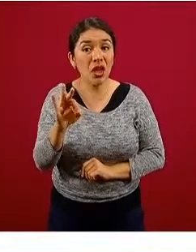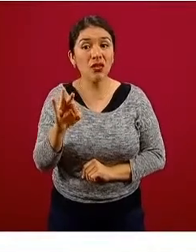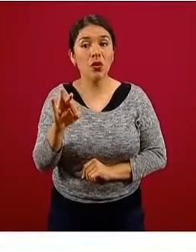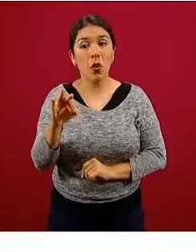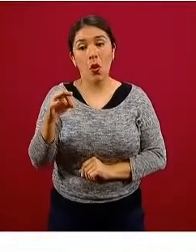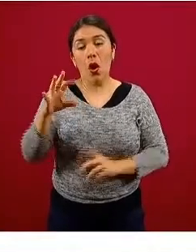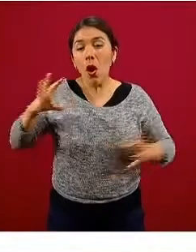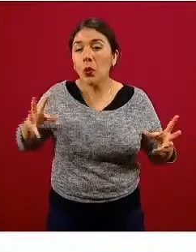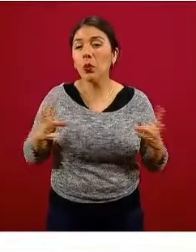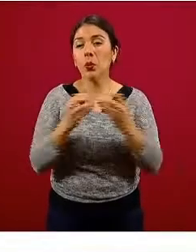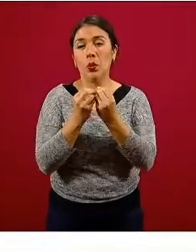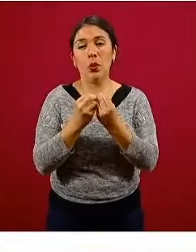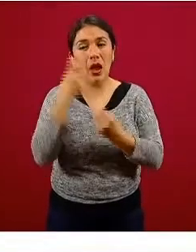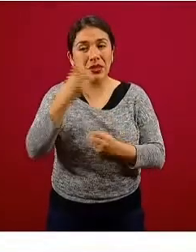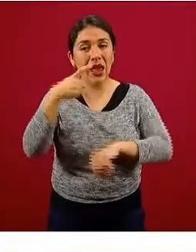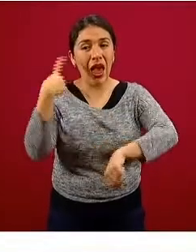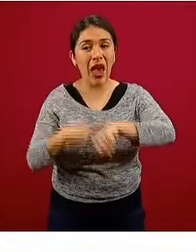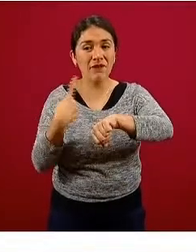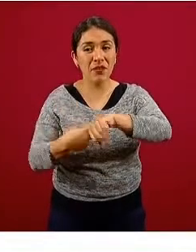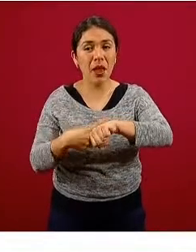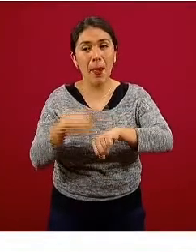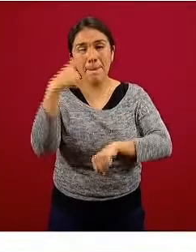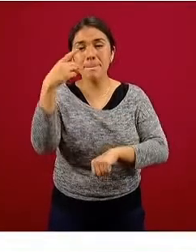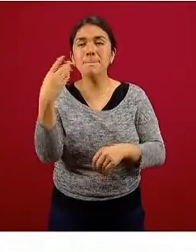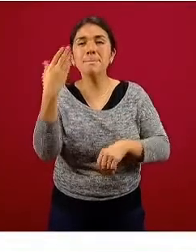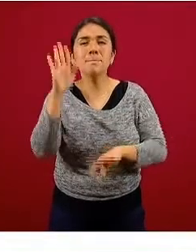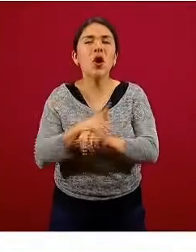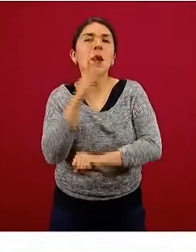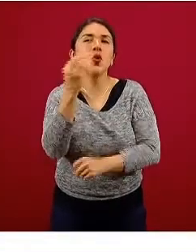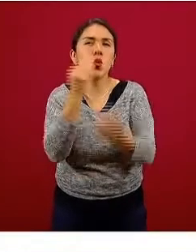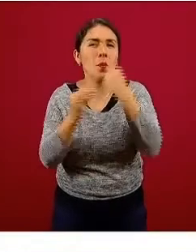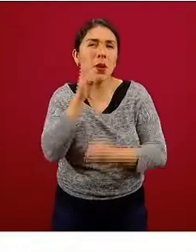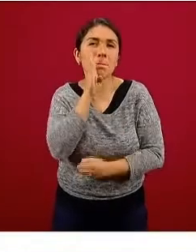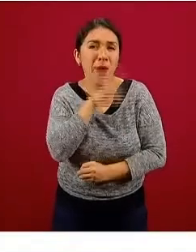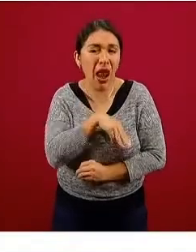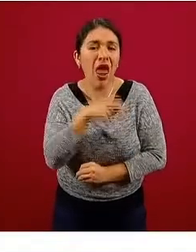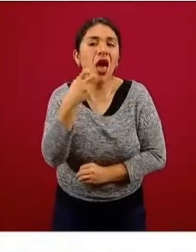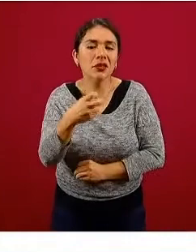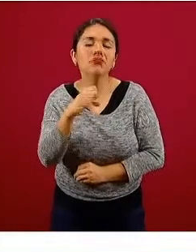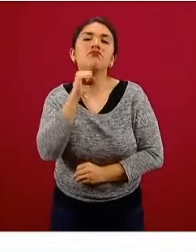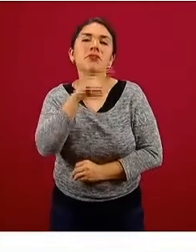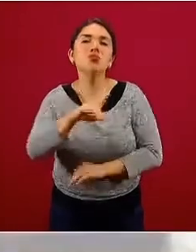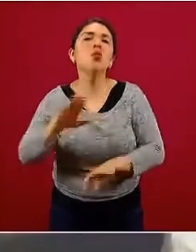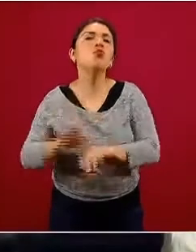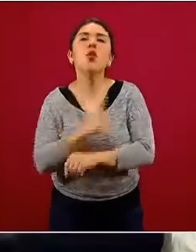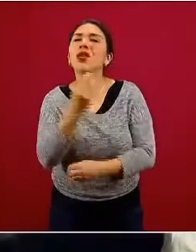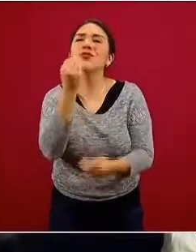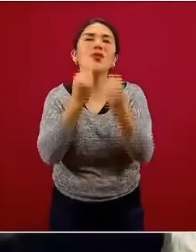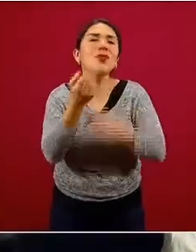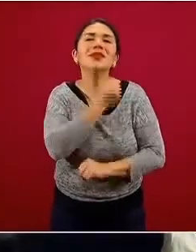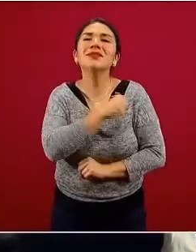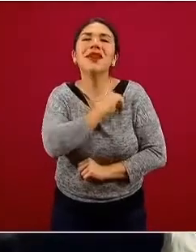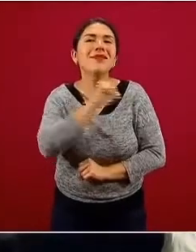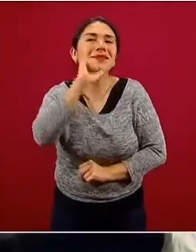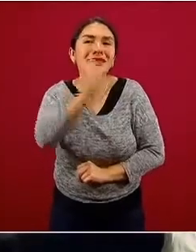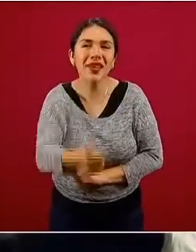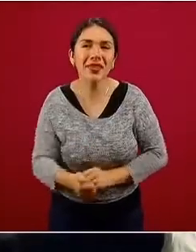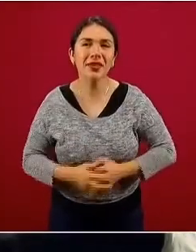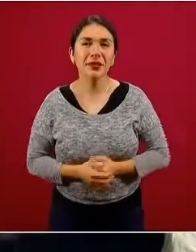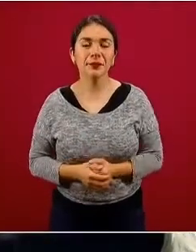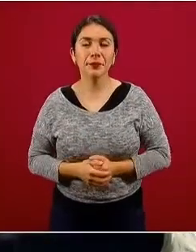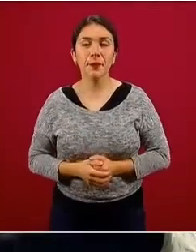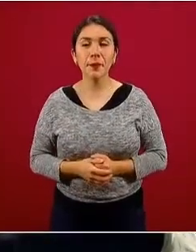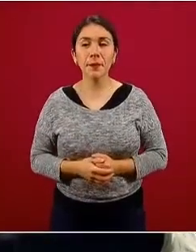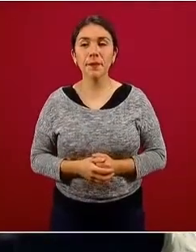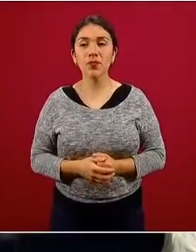10% del total de la carga de enfermedad de nuestro país es debida a una dieta no saludable. La siguiente, por